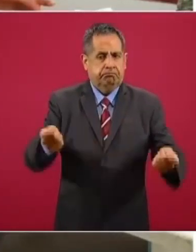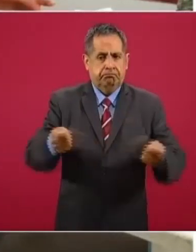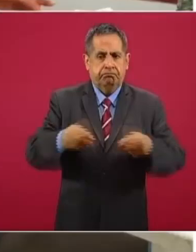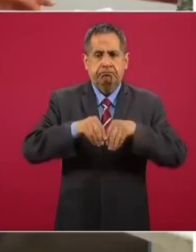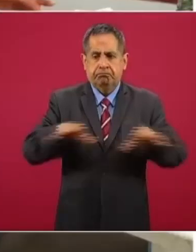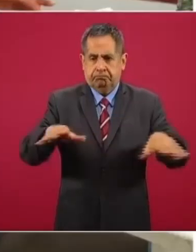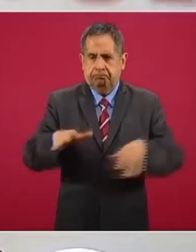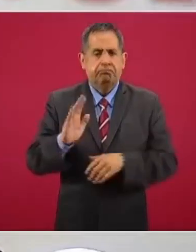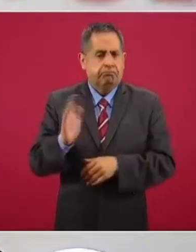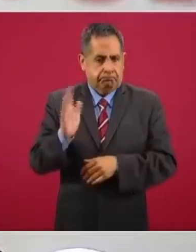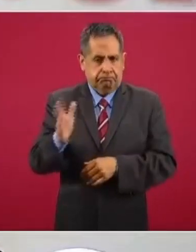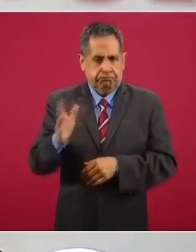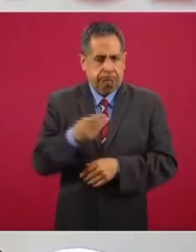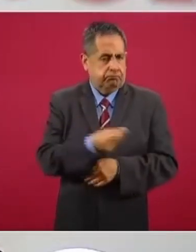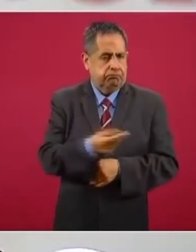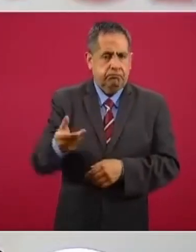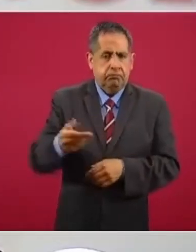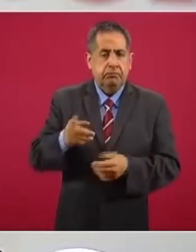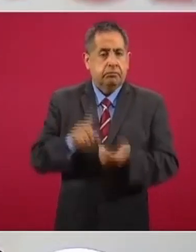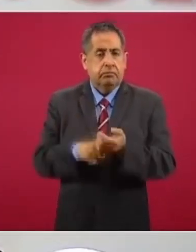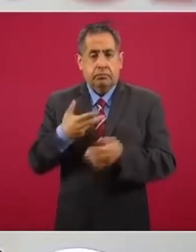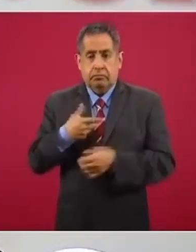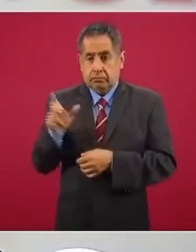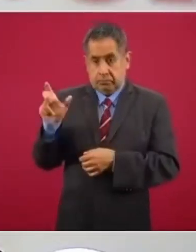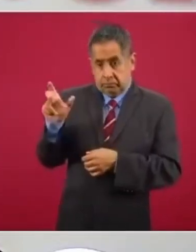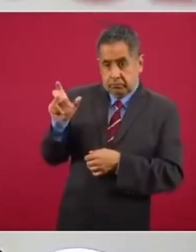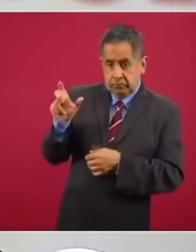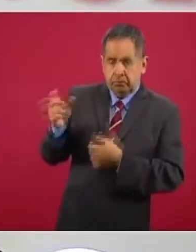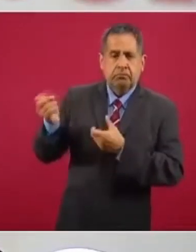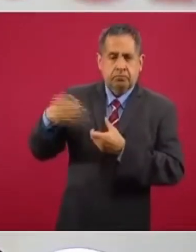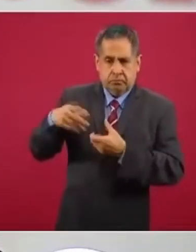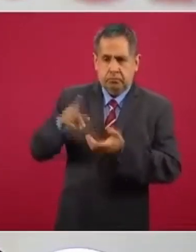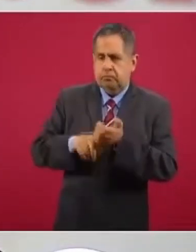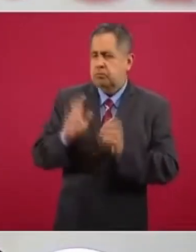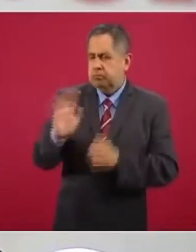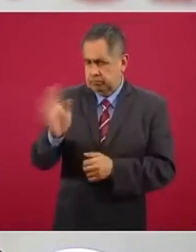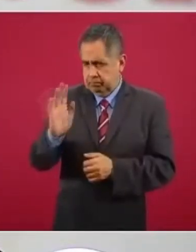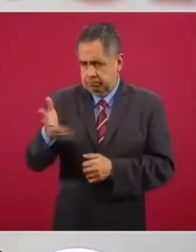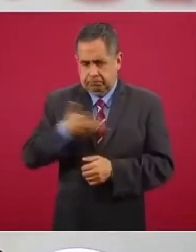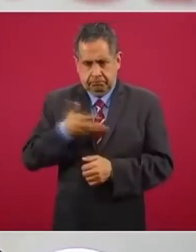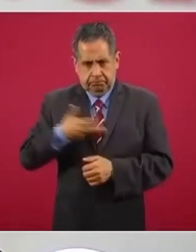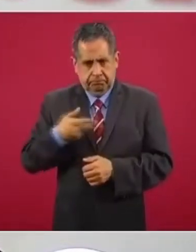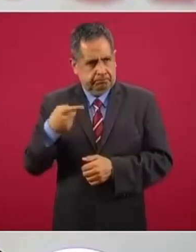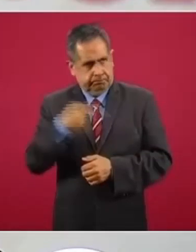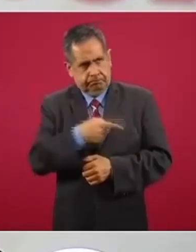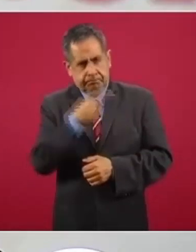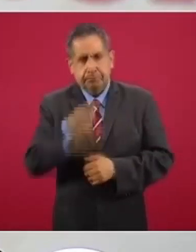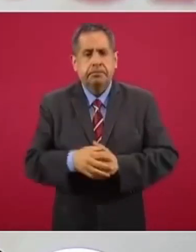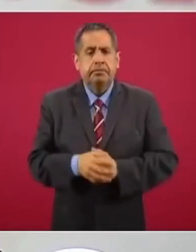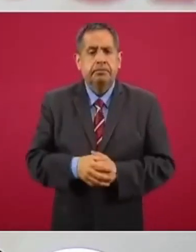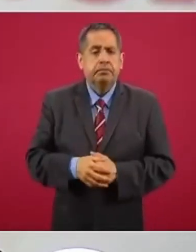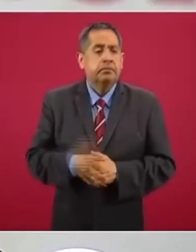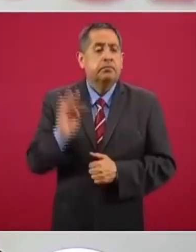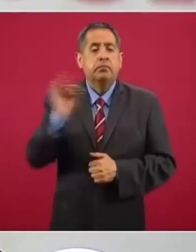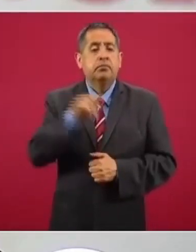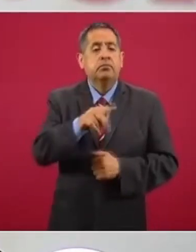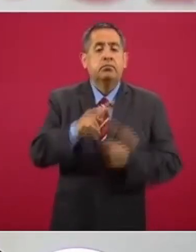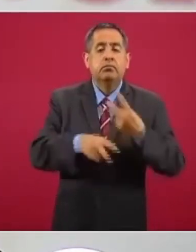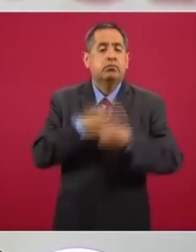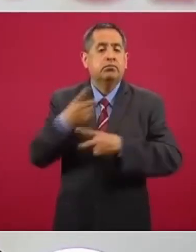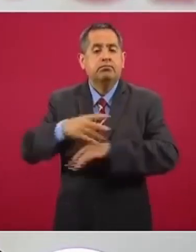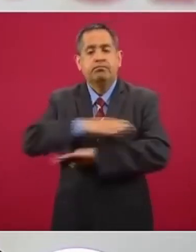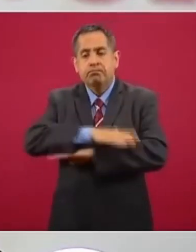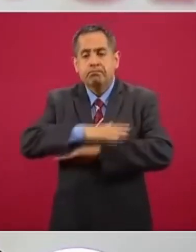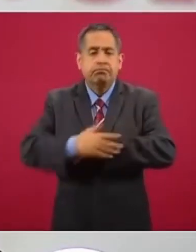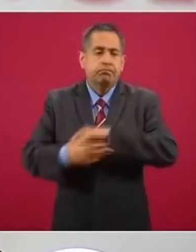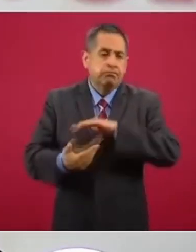quedó concluida para quien tiene tarjeta bancaria. Para quien cobra en operativo de pago a través de mesas de